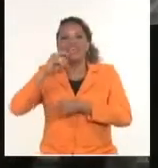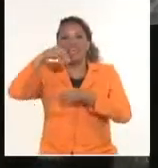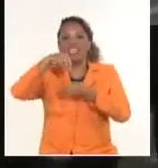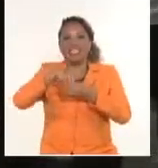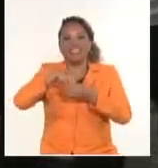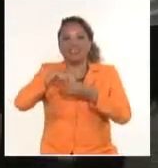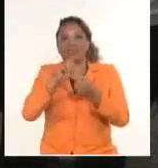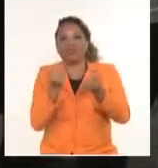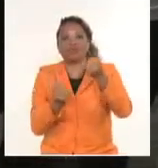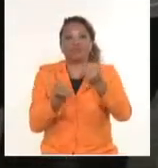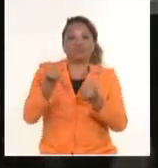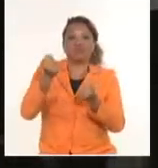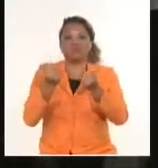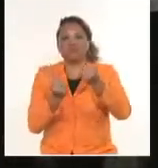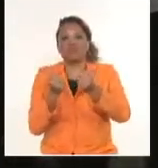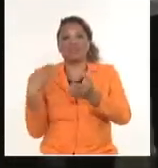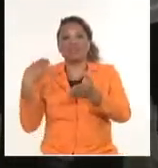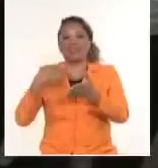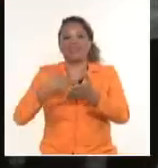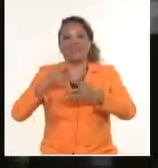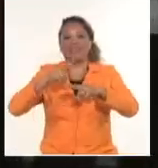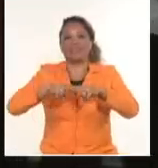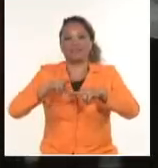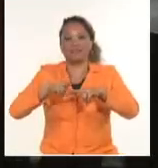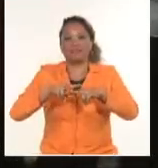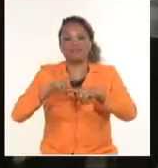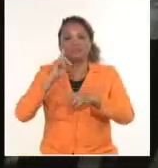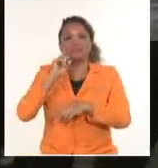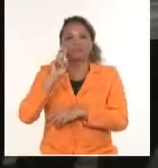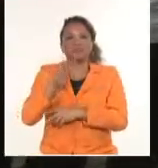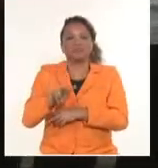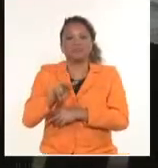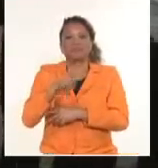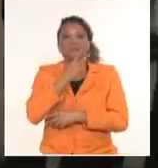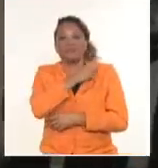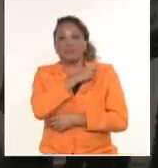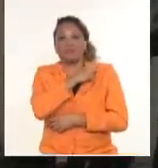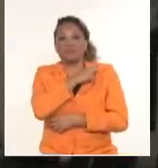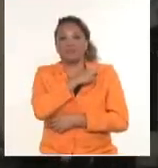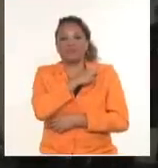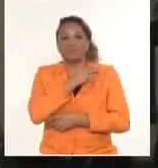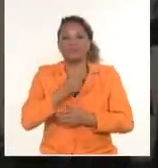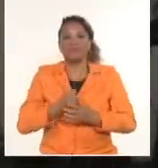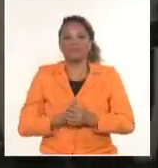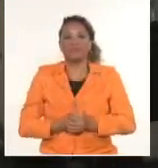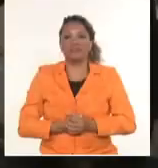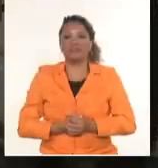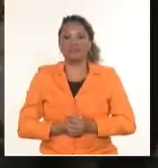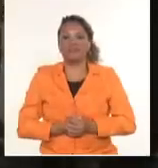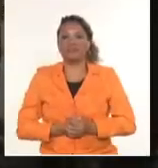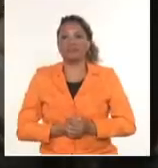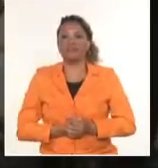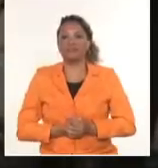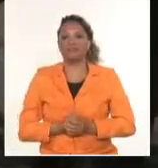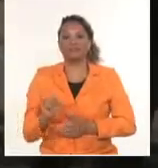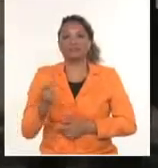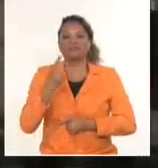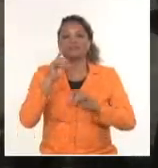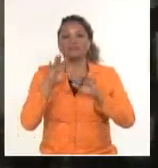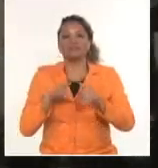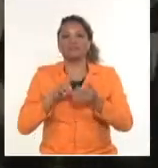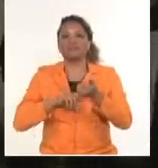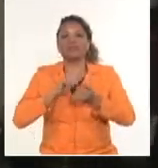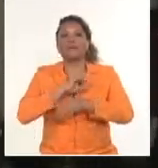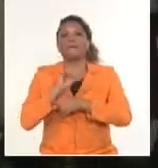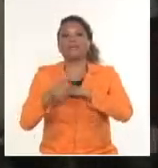su llegada a la capital cubana. Vemos entonces las máximas autoridades de nuestro país, el miembro del Buró Político, presidente